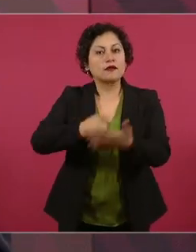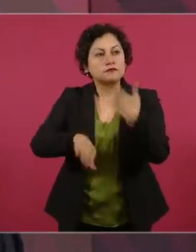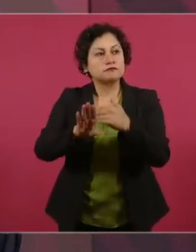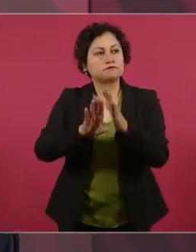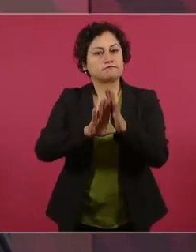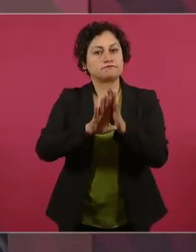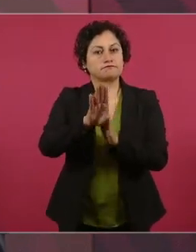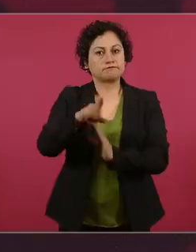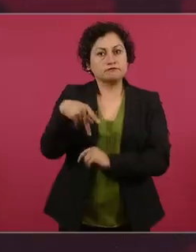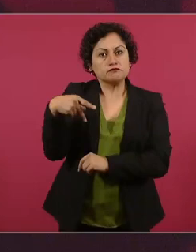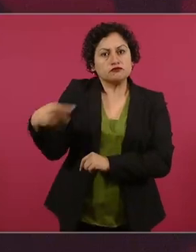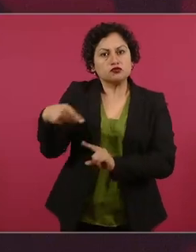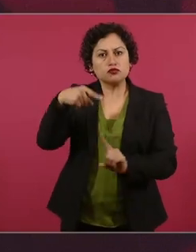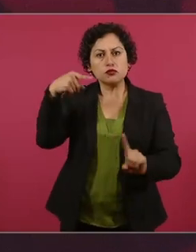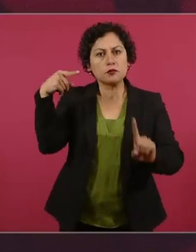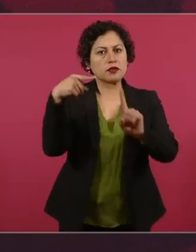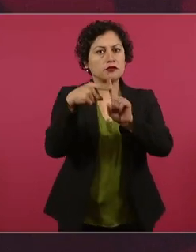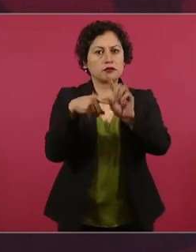cumplir con su misión